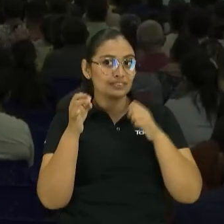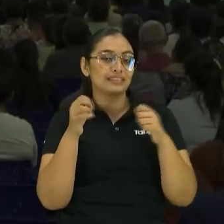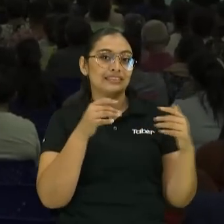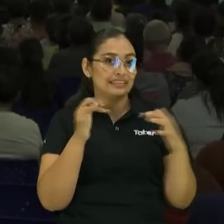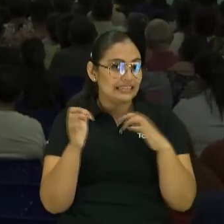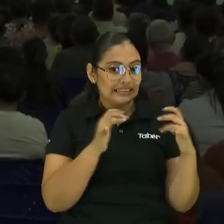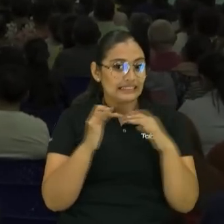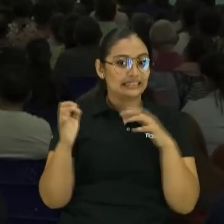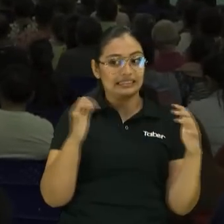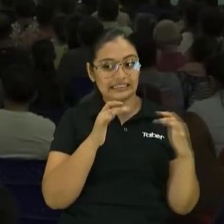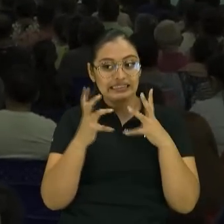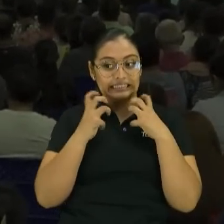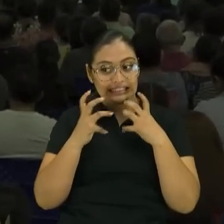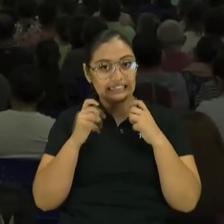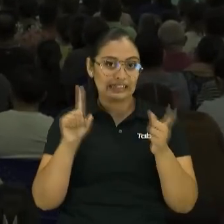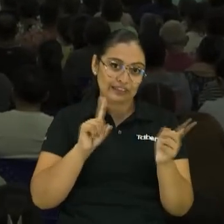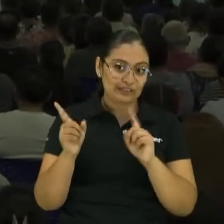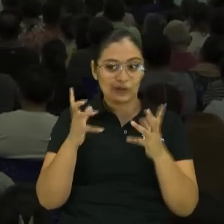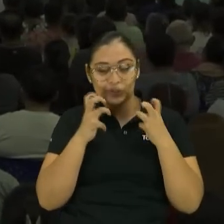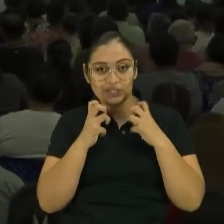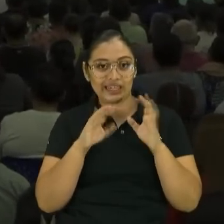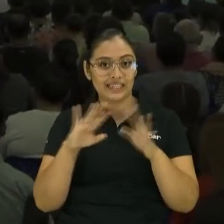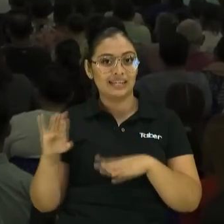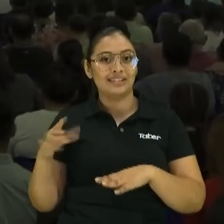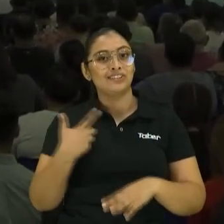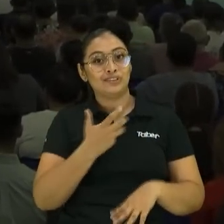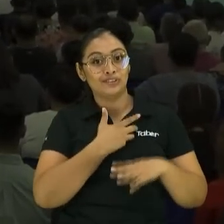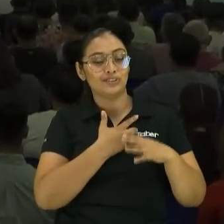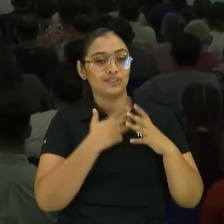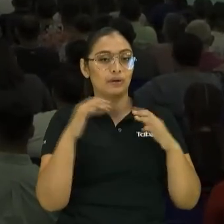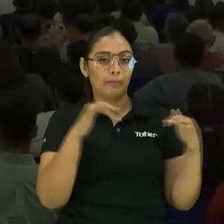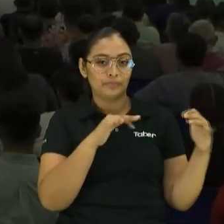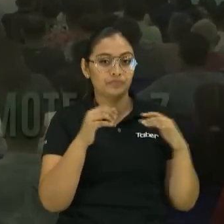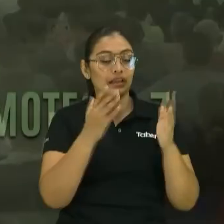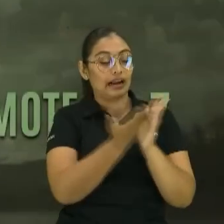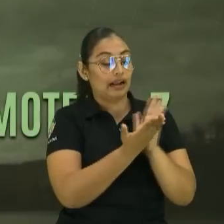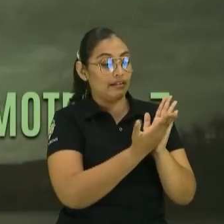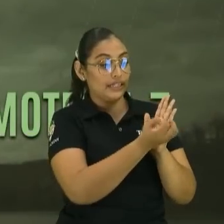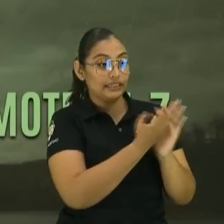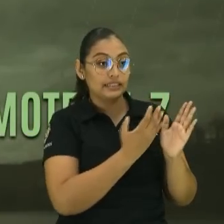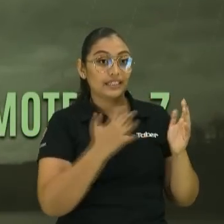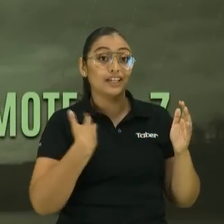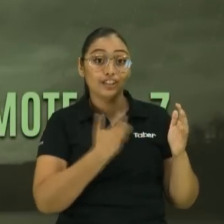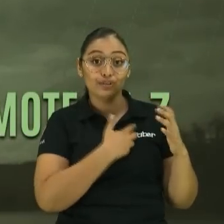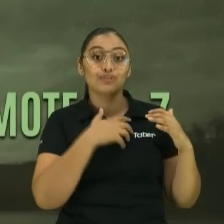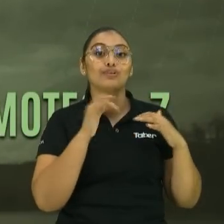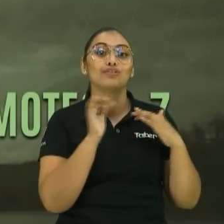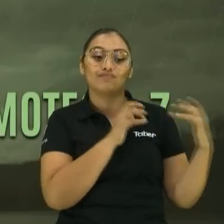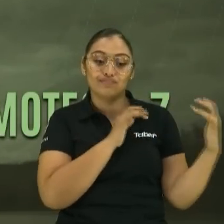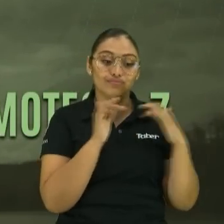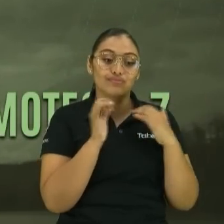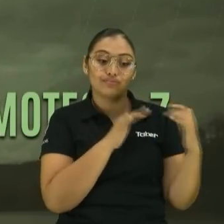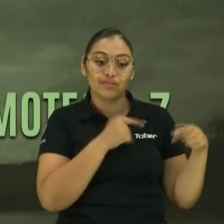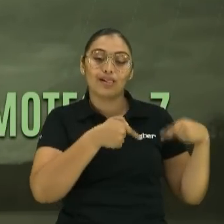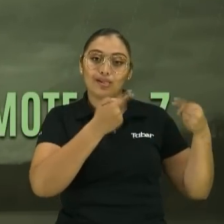en segunda Timoteo que acabamos de leer dice he peleado la buena batalla Cuáles son que mi cambio de prioridades